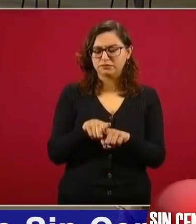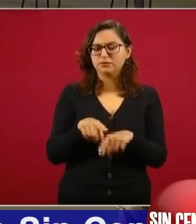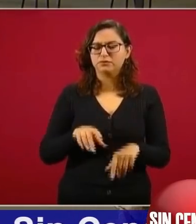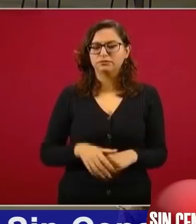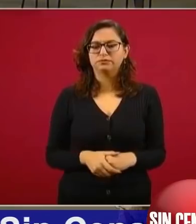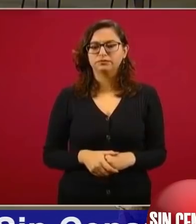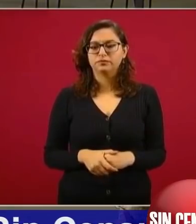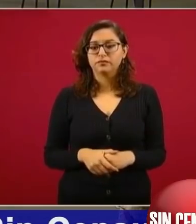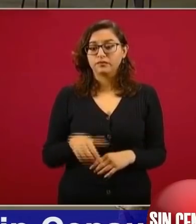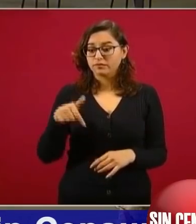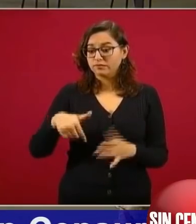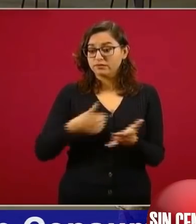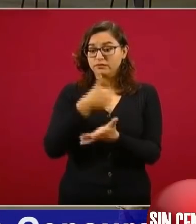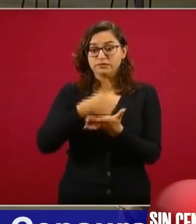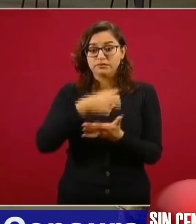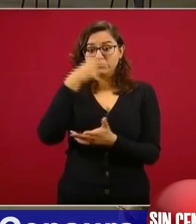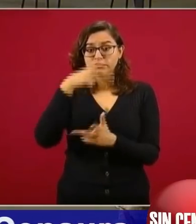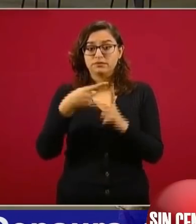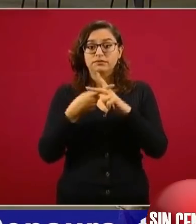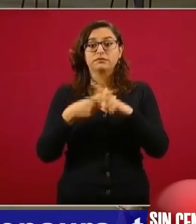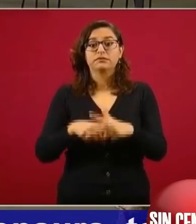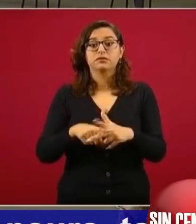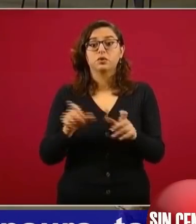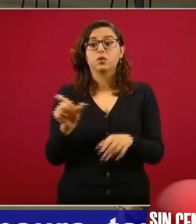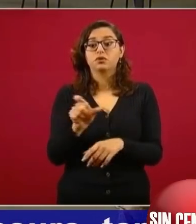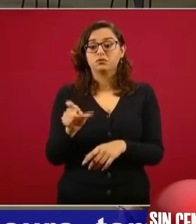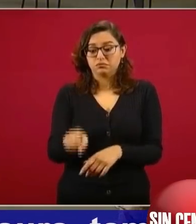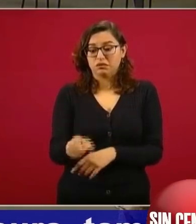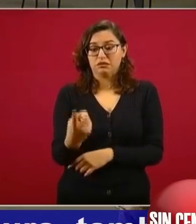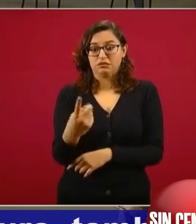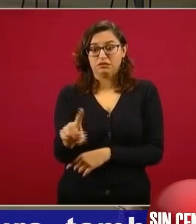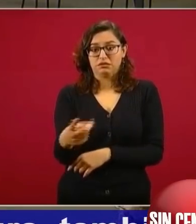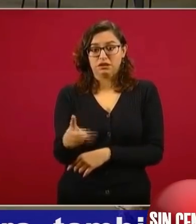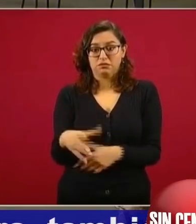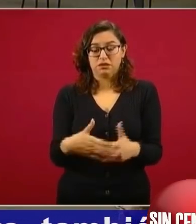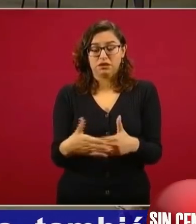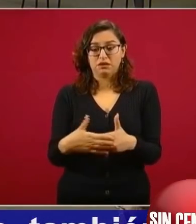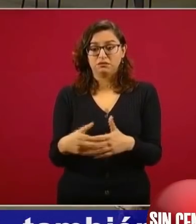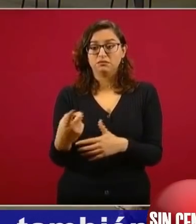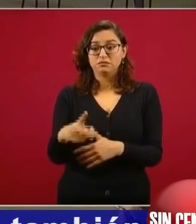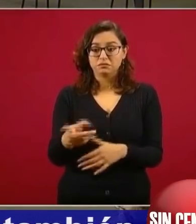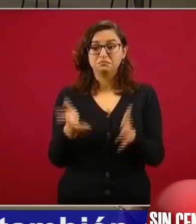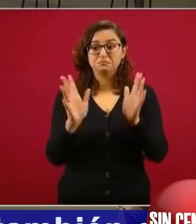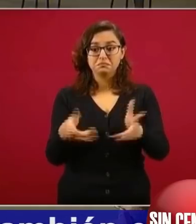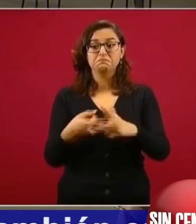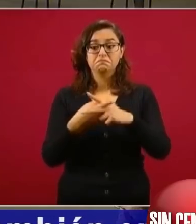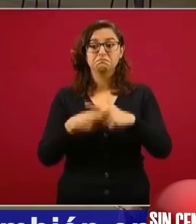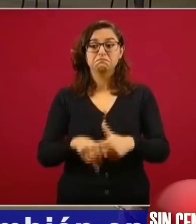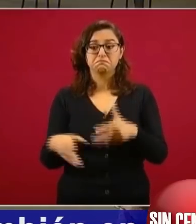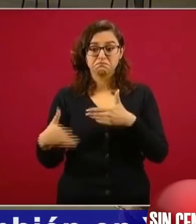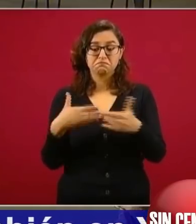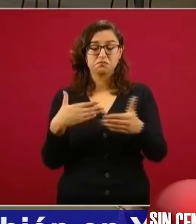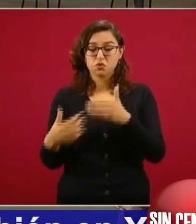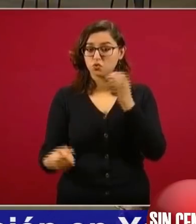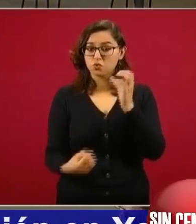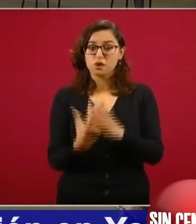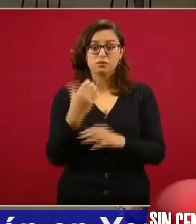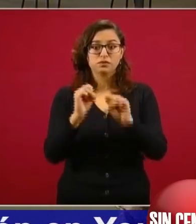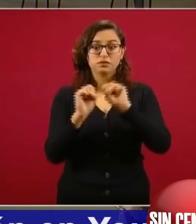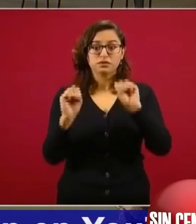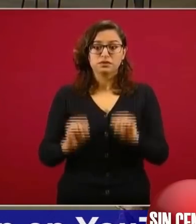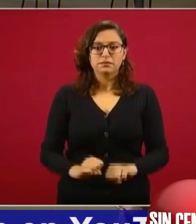a partir de diciembre de este año, para darles a ustedes una idea de lo que es el rediseño del sistema. Adelante.